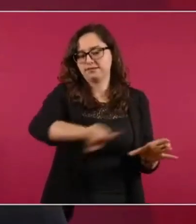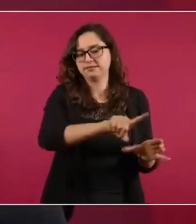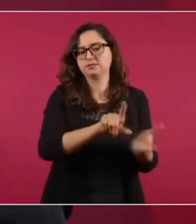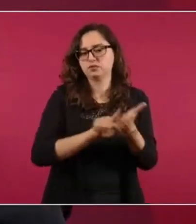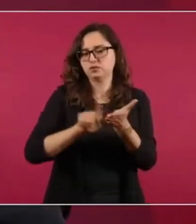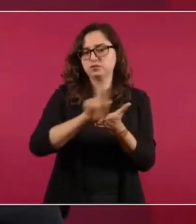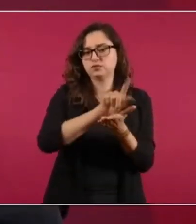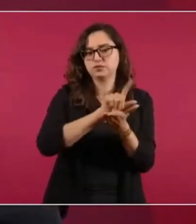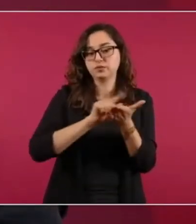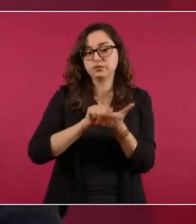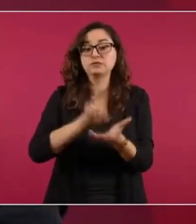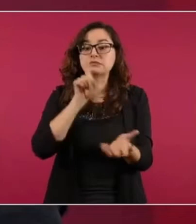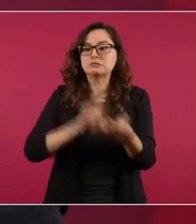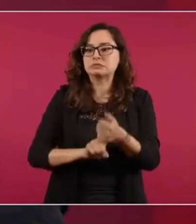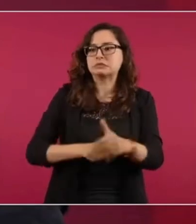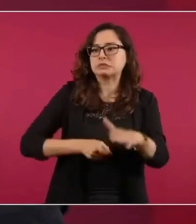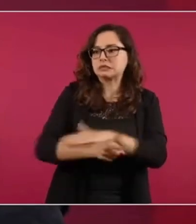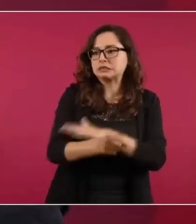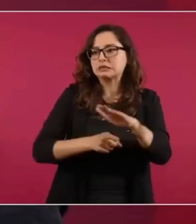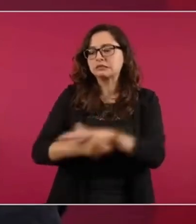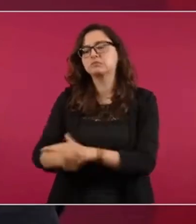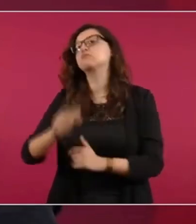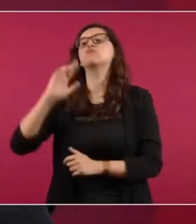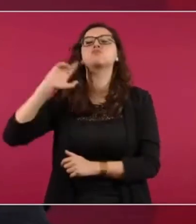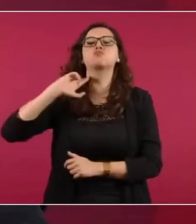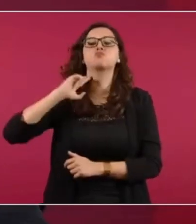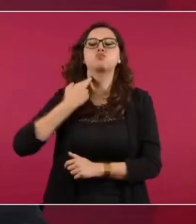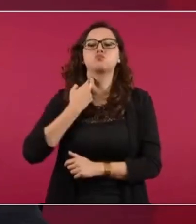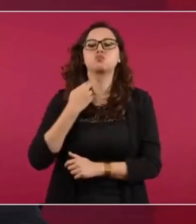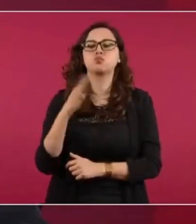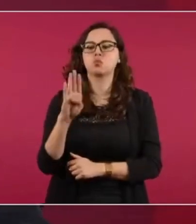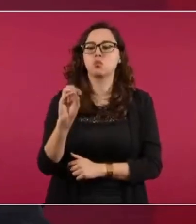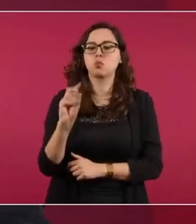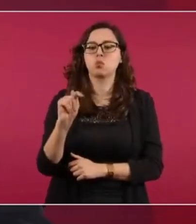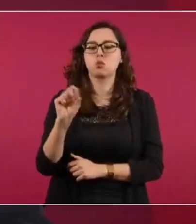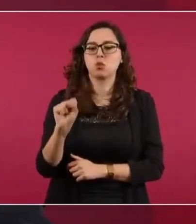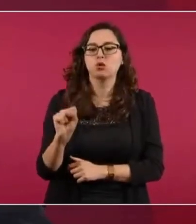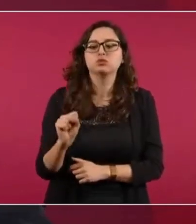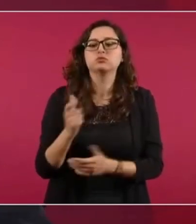bots o tienen robots,